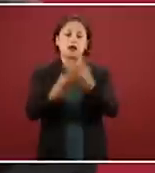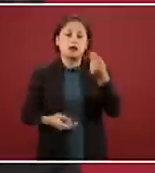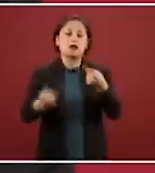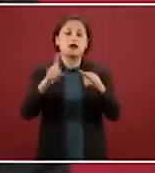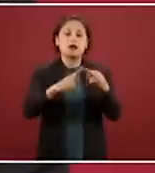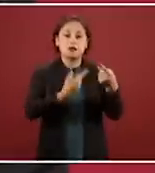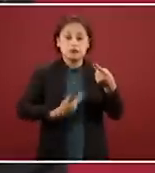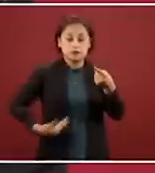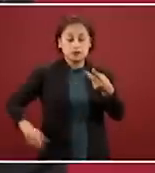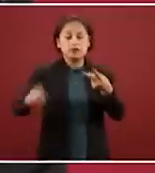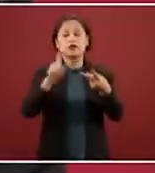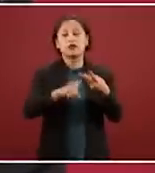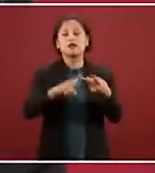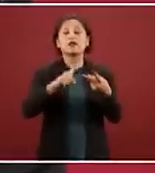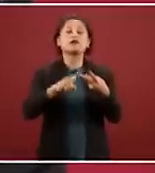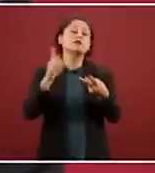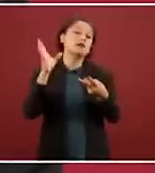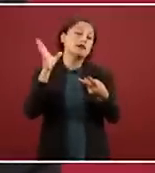judicial.